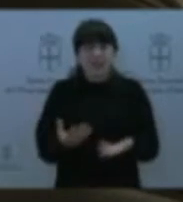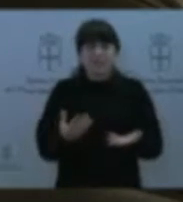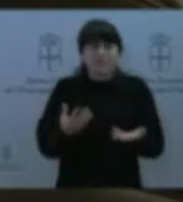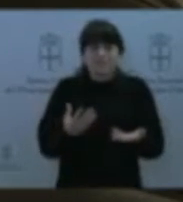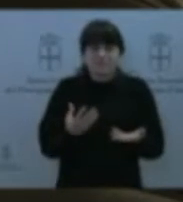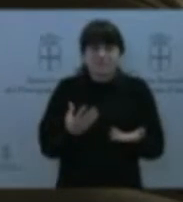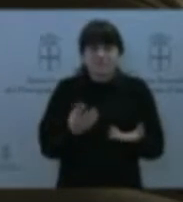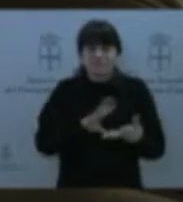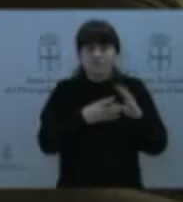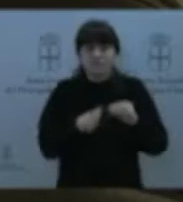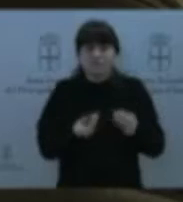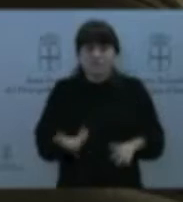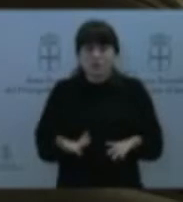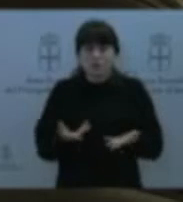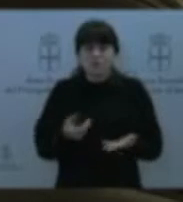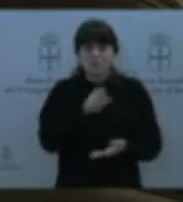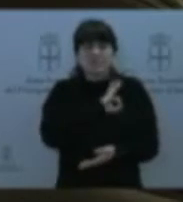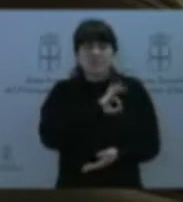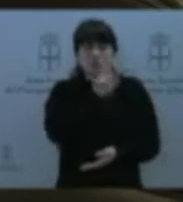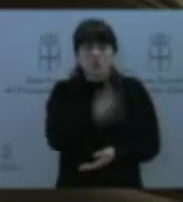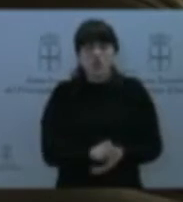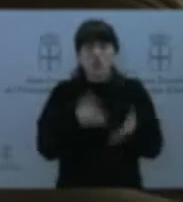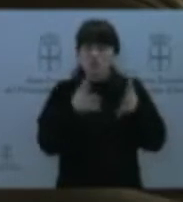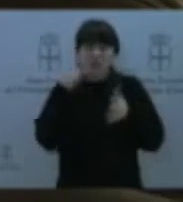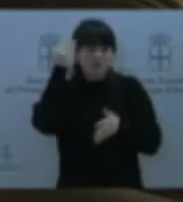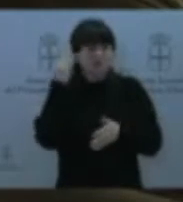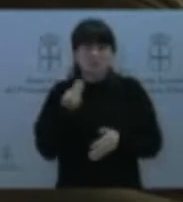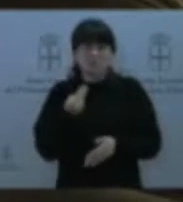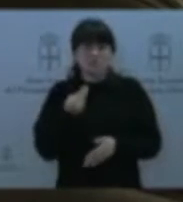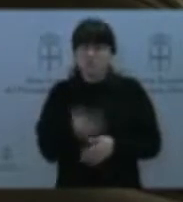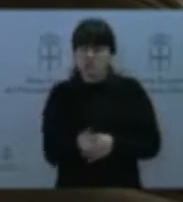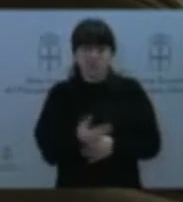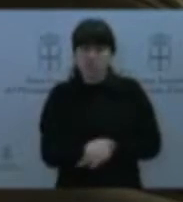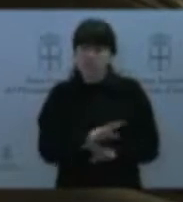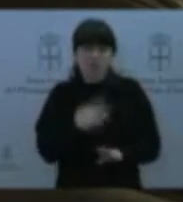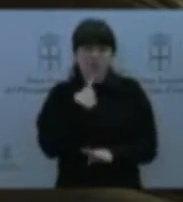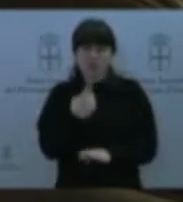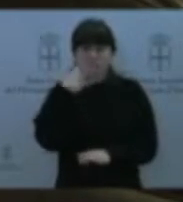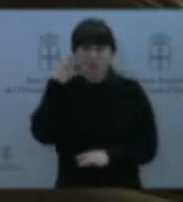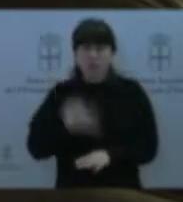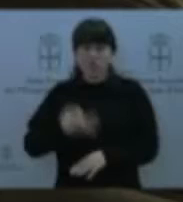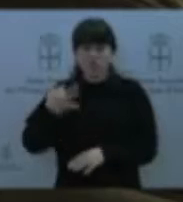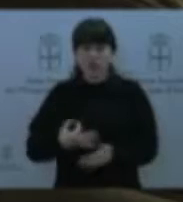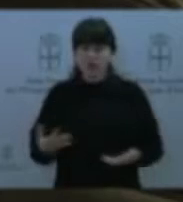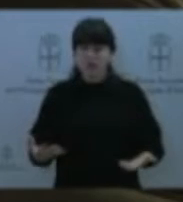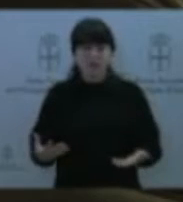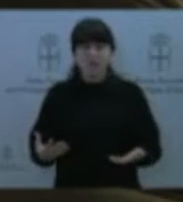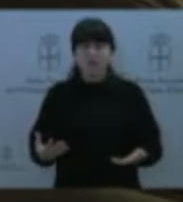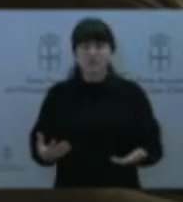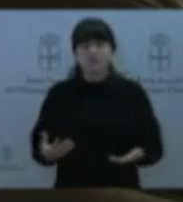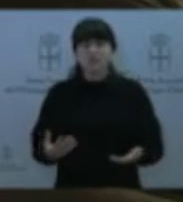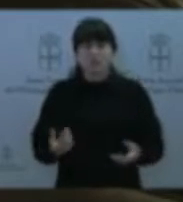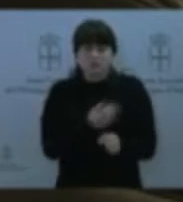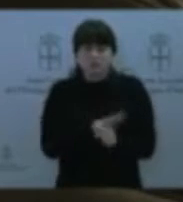creemos que es una chapuza y lo decimos de verdad. Ninguna de estas incidencias garantizan los mínimos que se deben cubrir